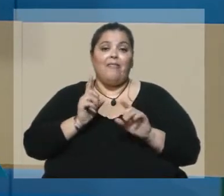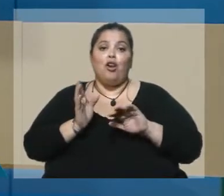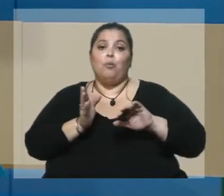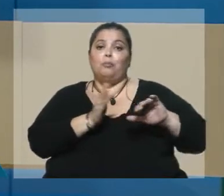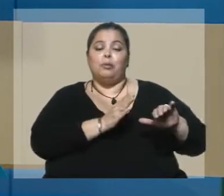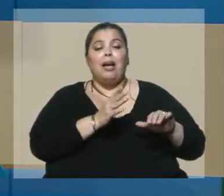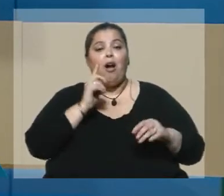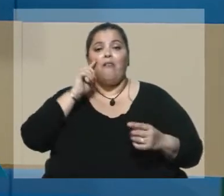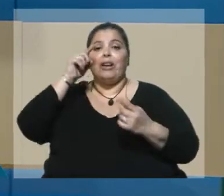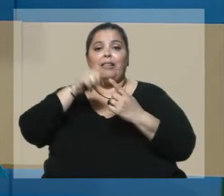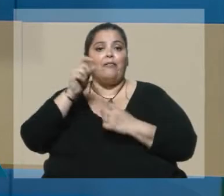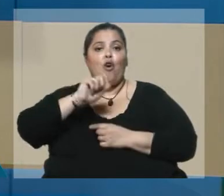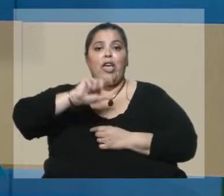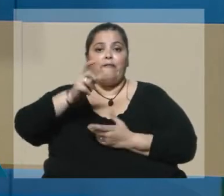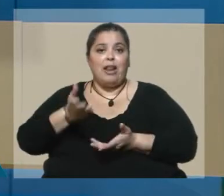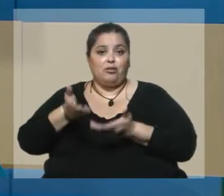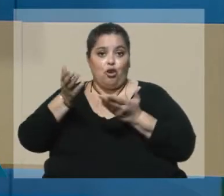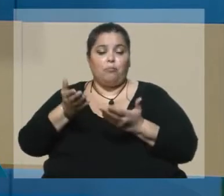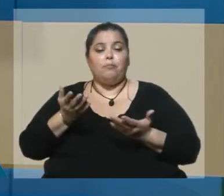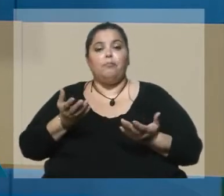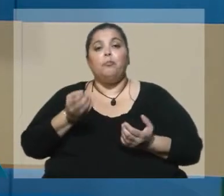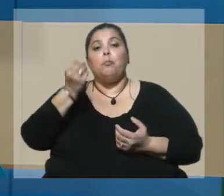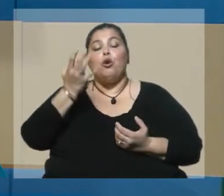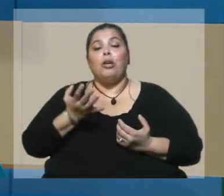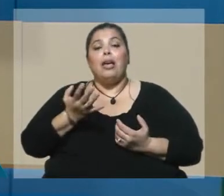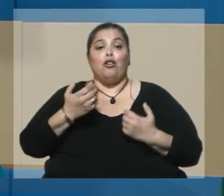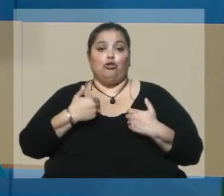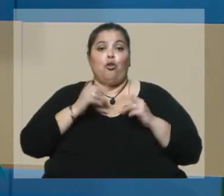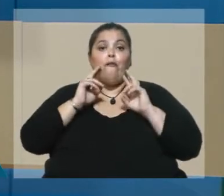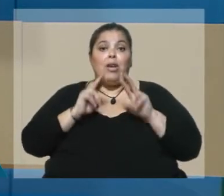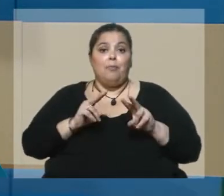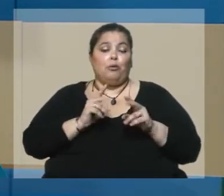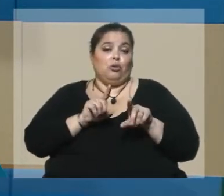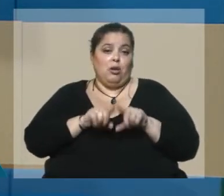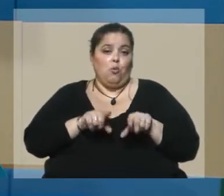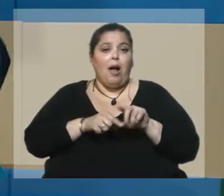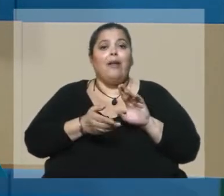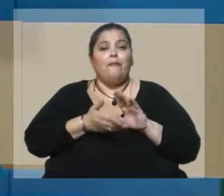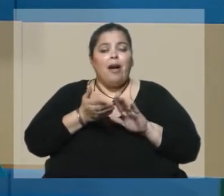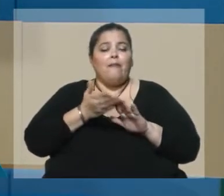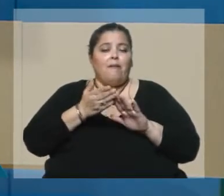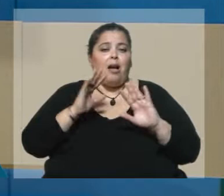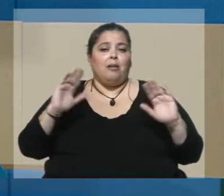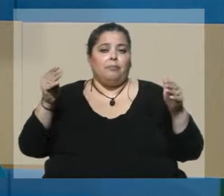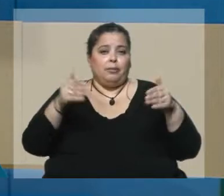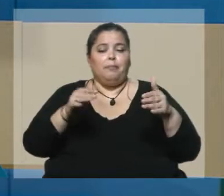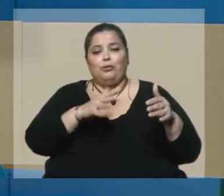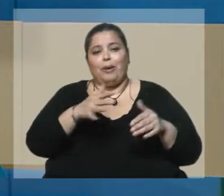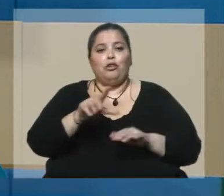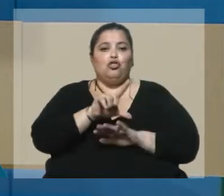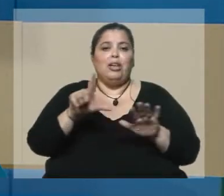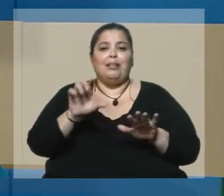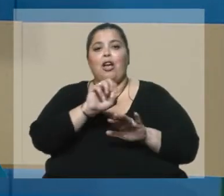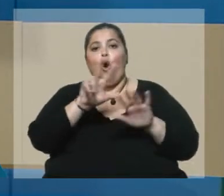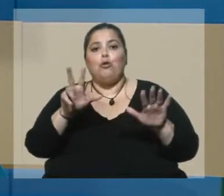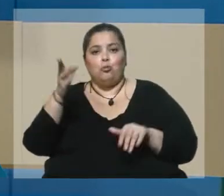de inflación que de todas formas vemos que va a converger a este Rango de 7 8% en